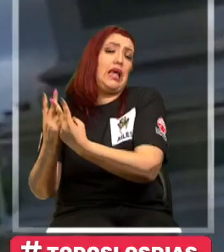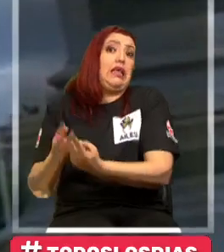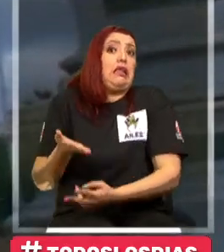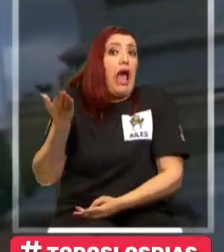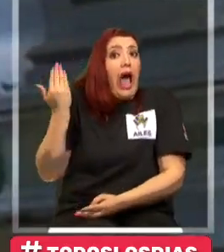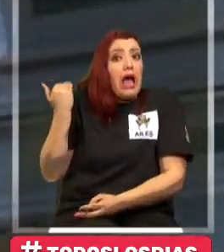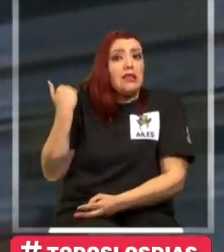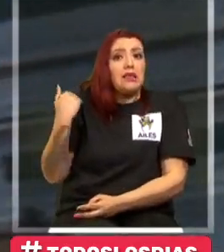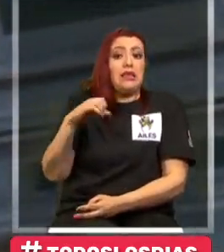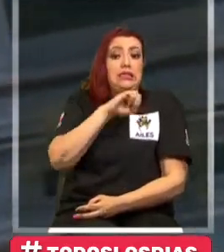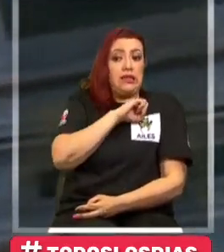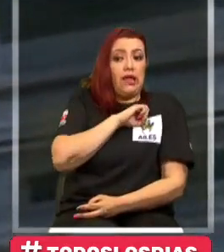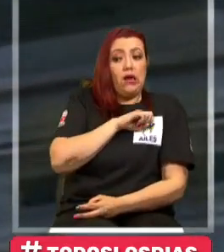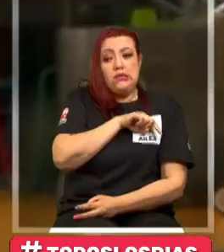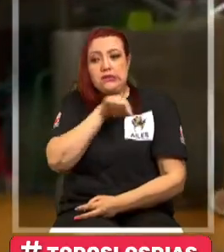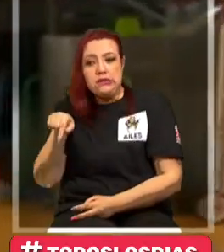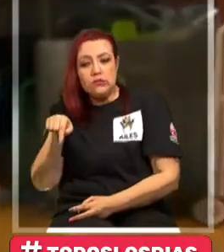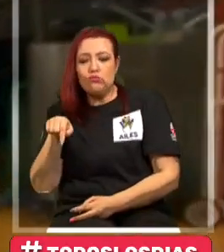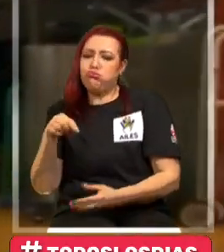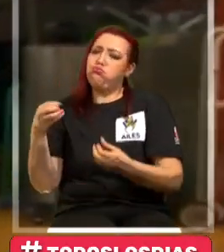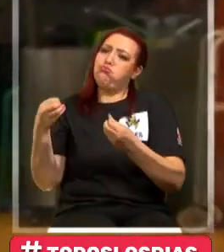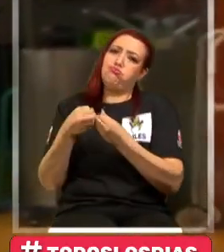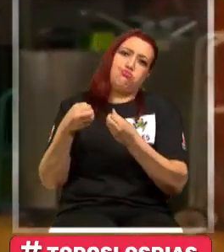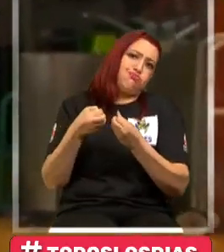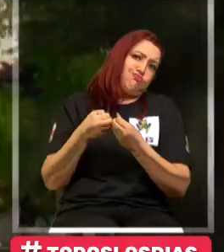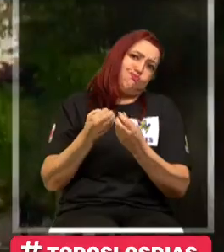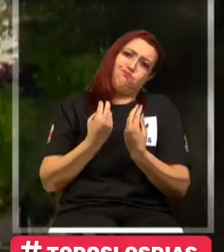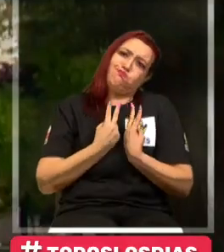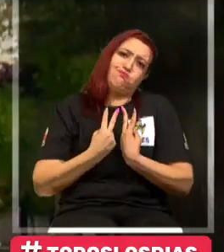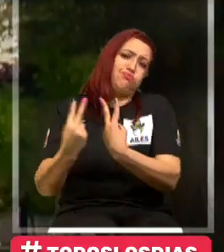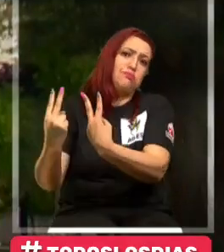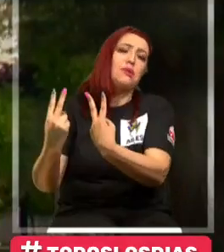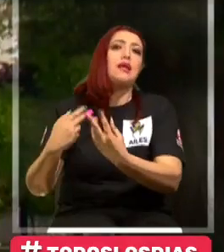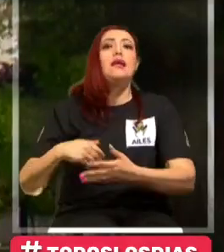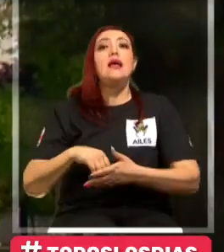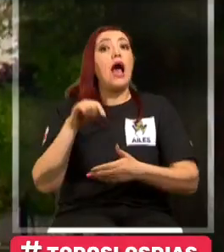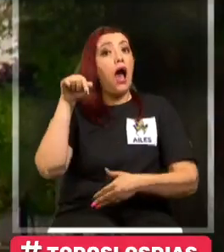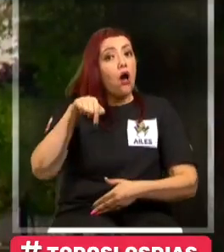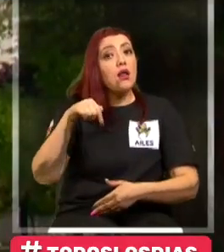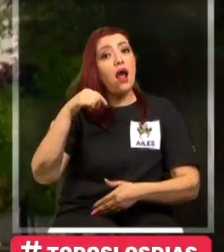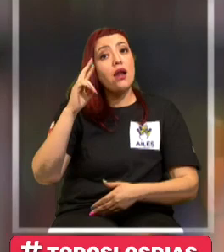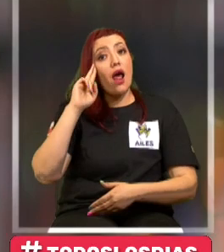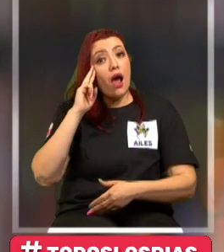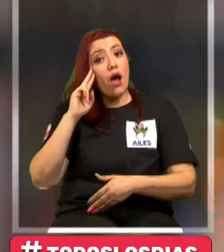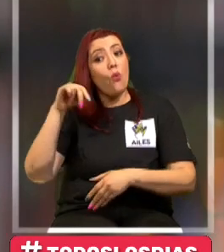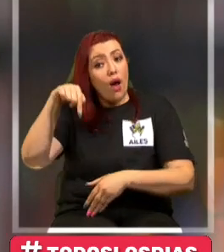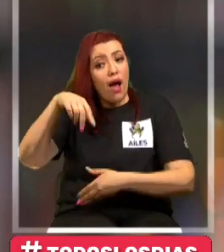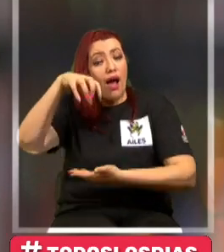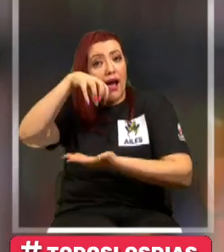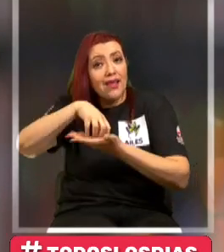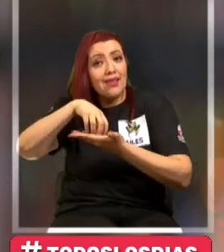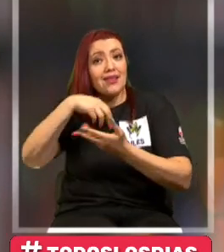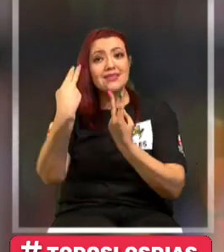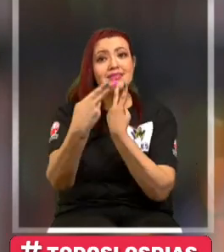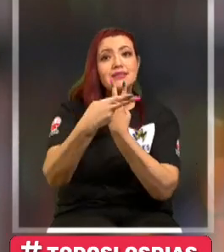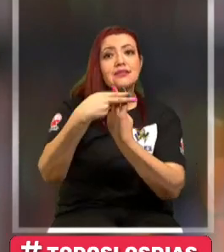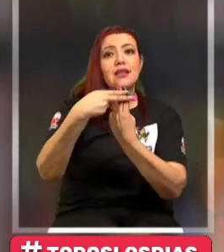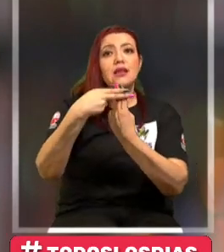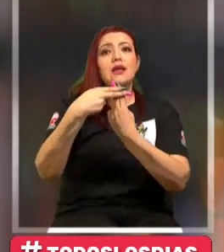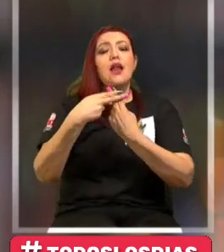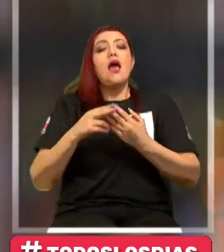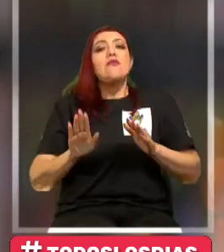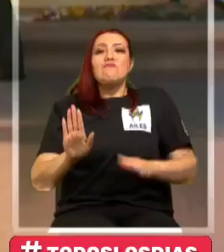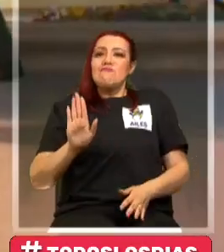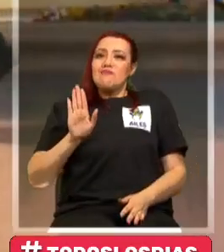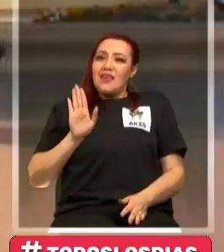conocer mucha gente que viaja a Teletón a Santiago y el que lo tenga cada hora en Rancagua le va a permitir que esa esperanza esté más cerca, que